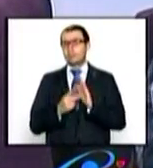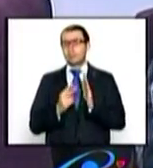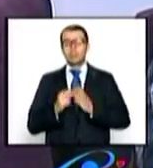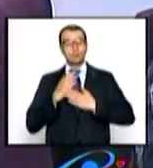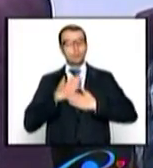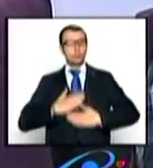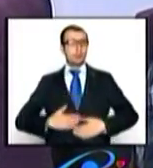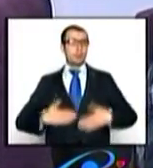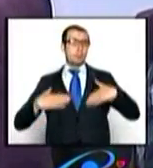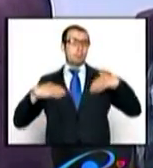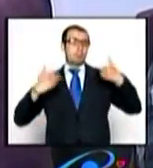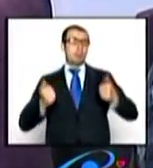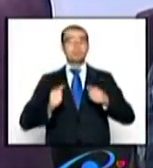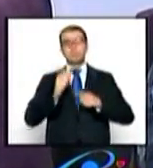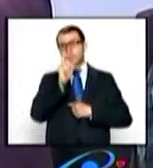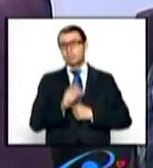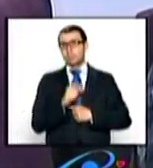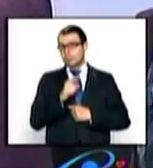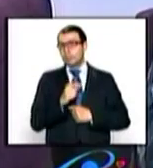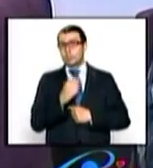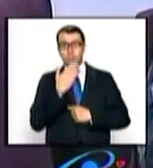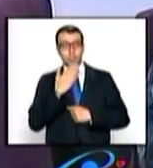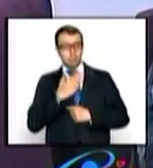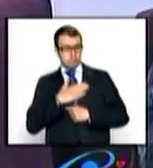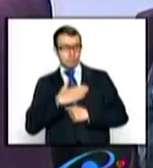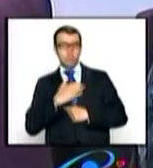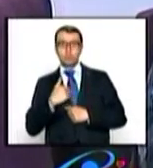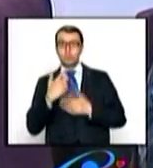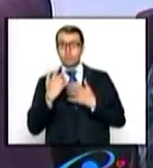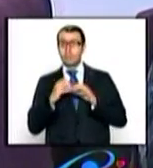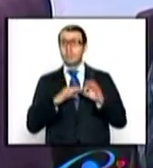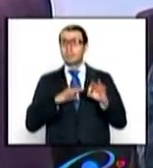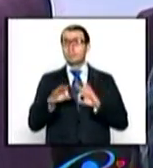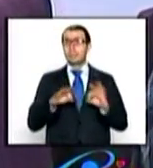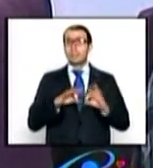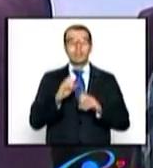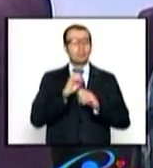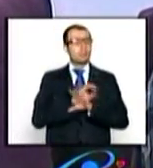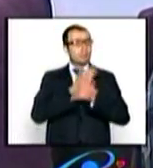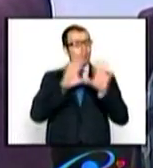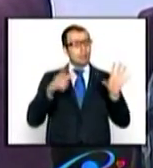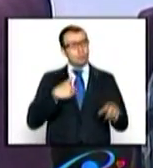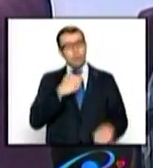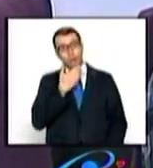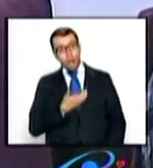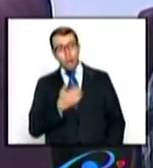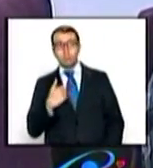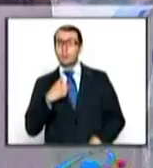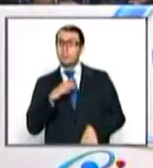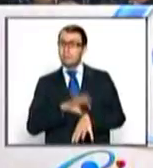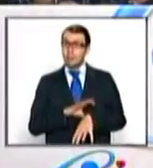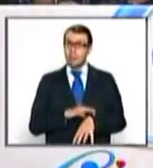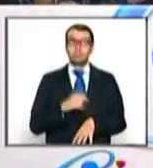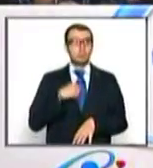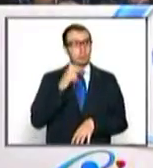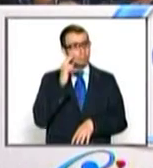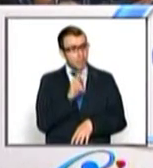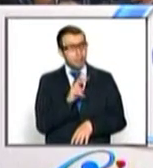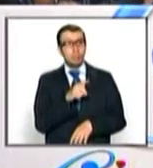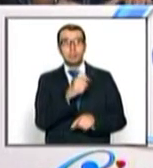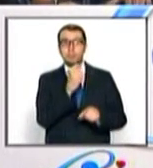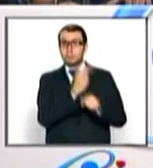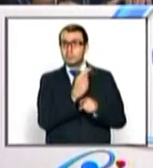muy llamativa. Personalmente quisiera aprovechar el espacio para decir lo asombrado que como médico me siento cada día cuando veo los resultados